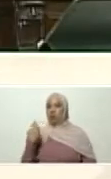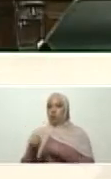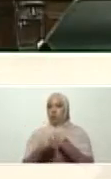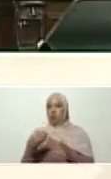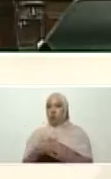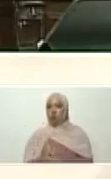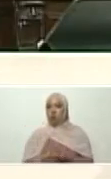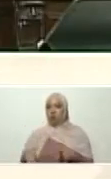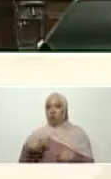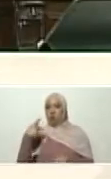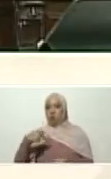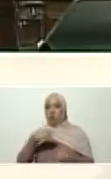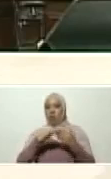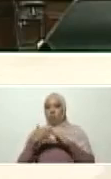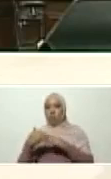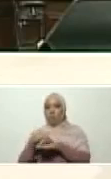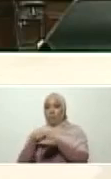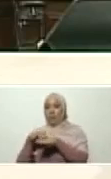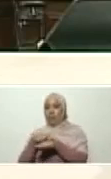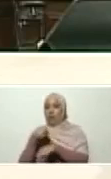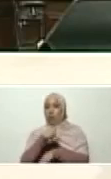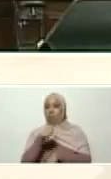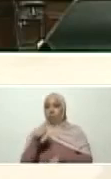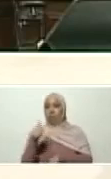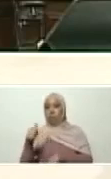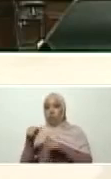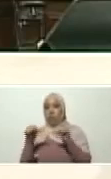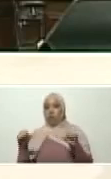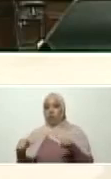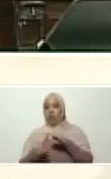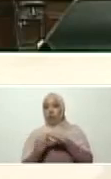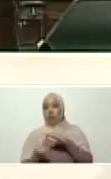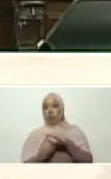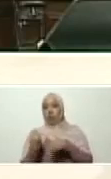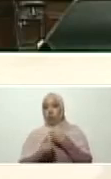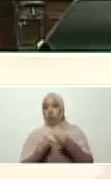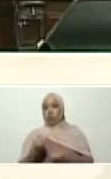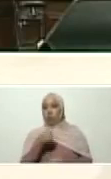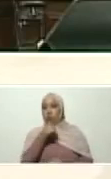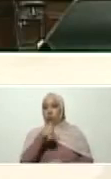cambiar ministerio por ministerio, instituto por instituto.